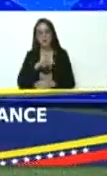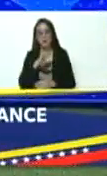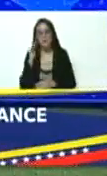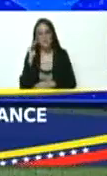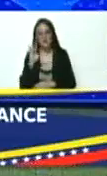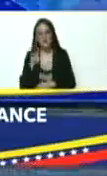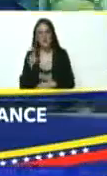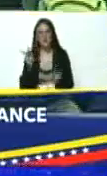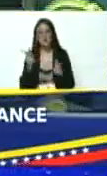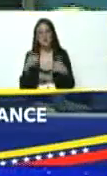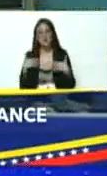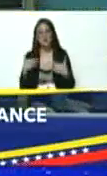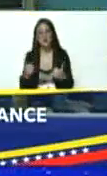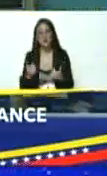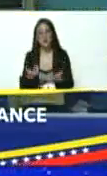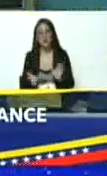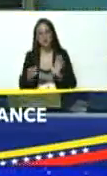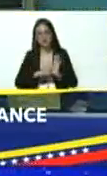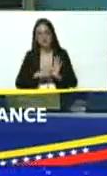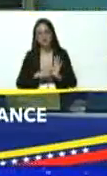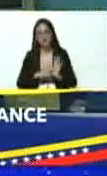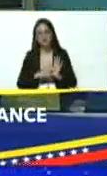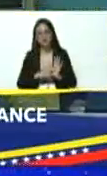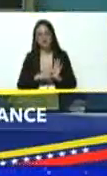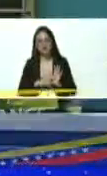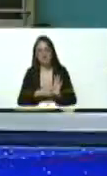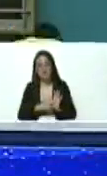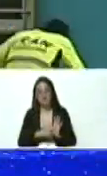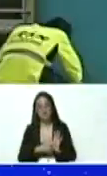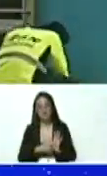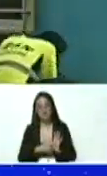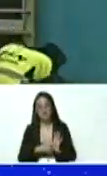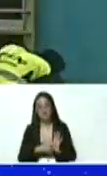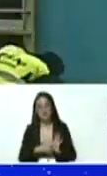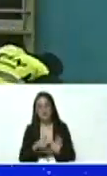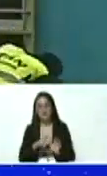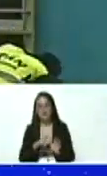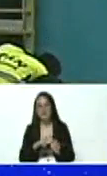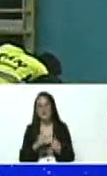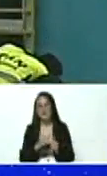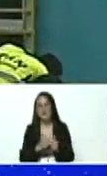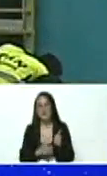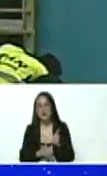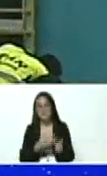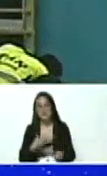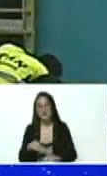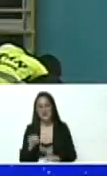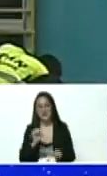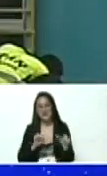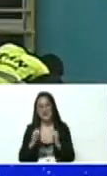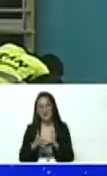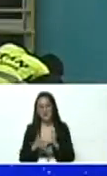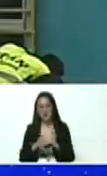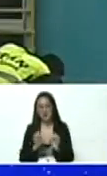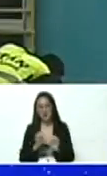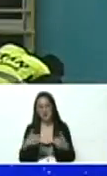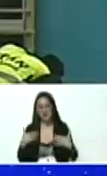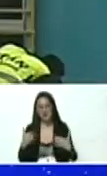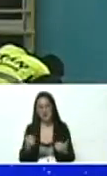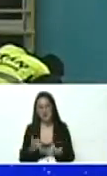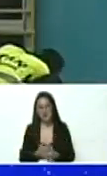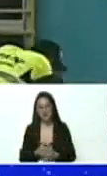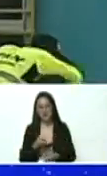salud, y quiero ratificarlas. Señora Vicepresidenta de Ciencia, Tecnología, Educación y Salud, me gustaría